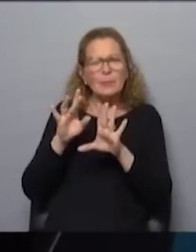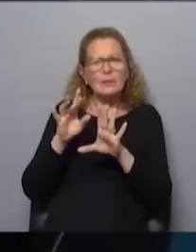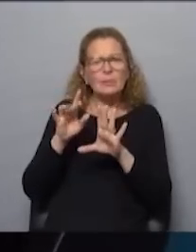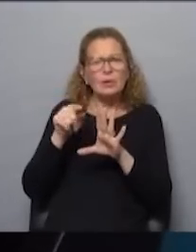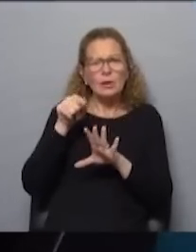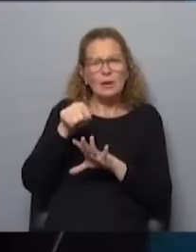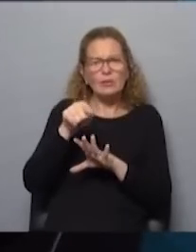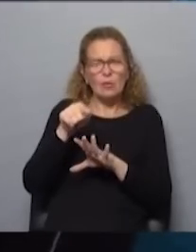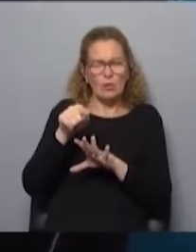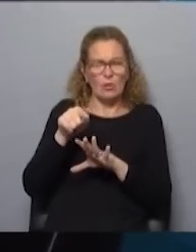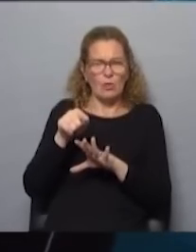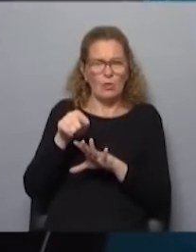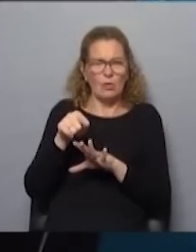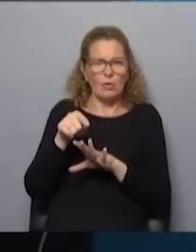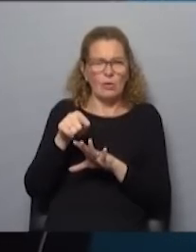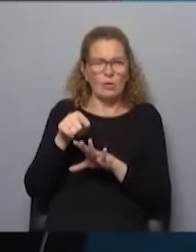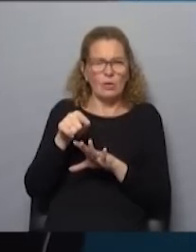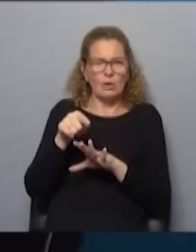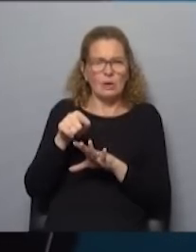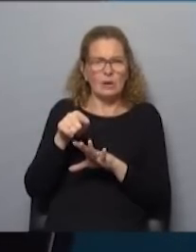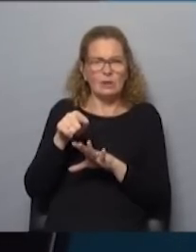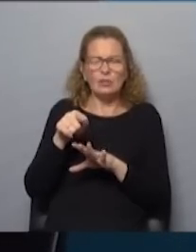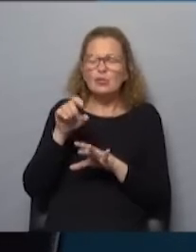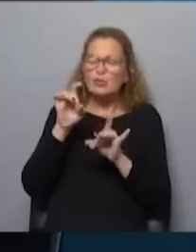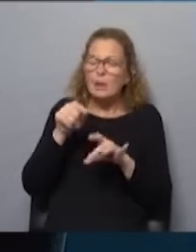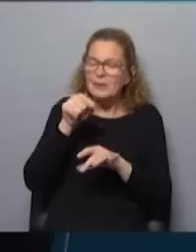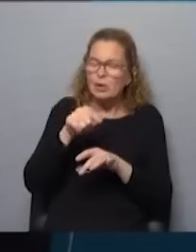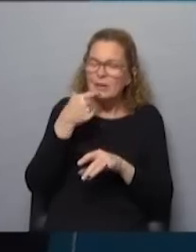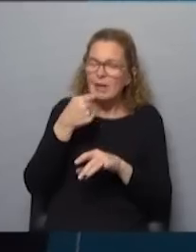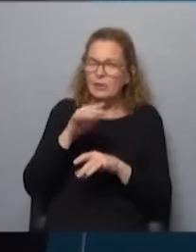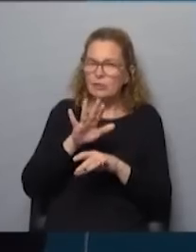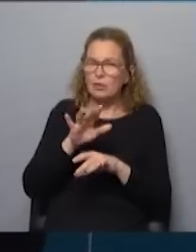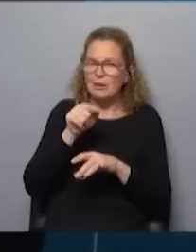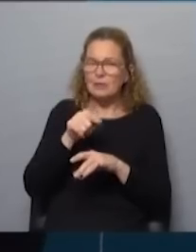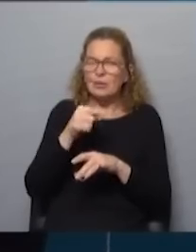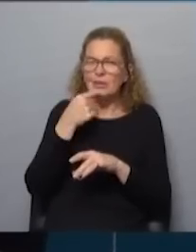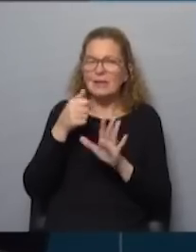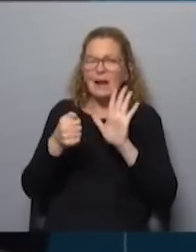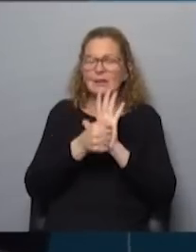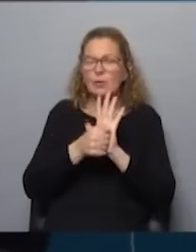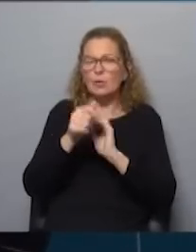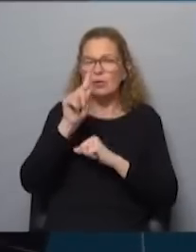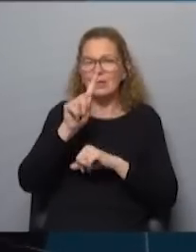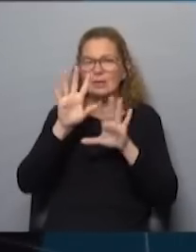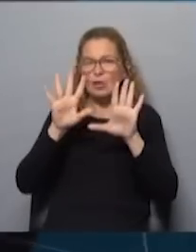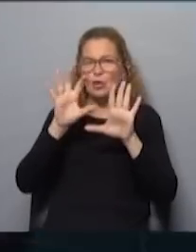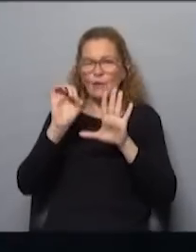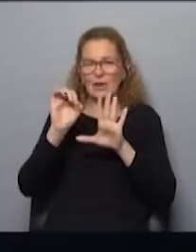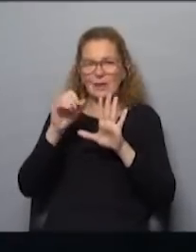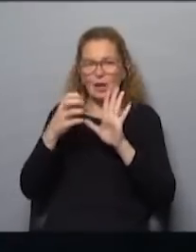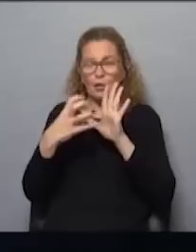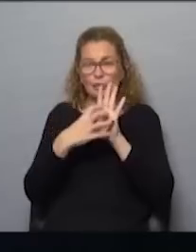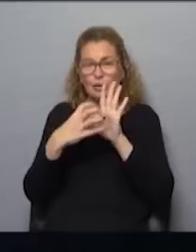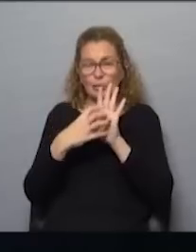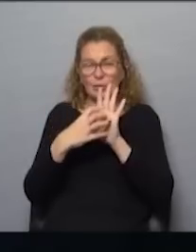exclusivamente lo que se le ha encomendado visita incluso al artículo 190 de la constitución el principio